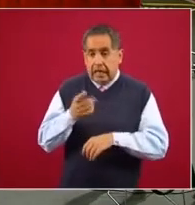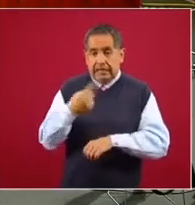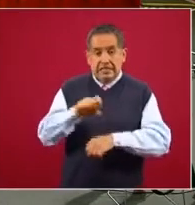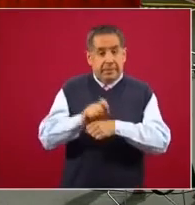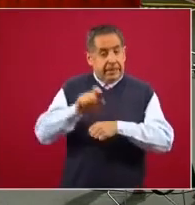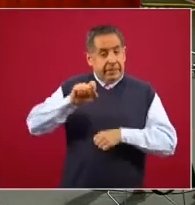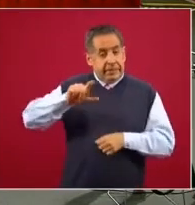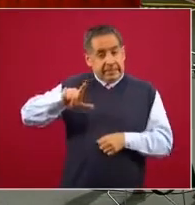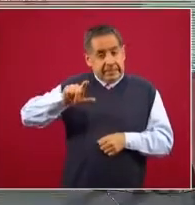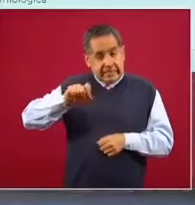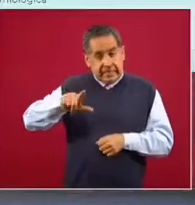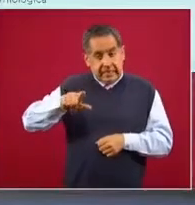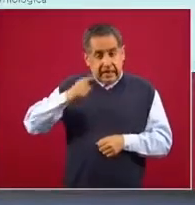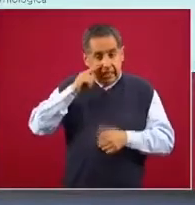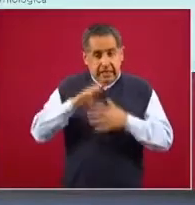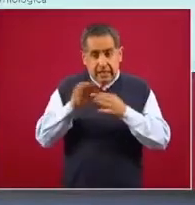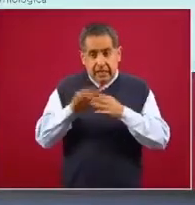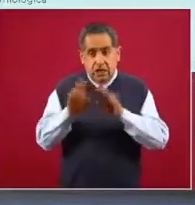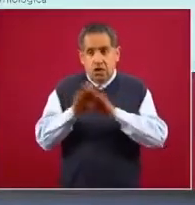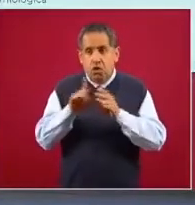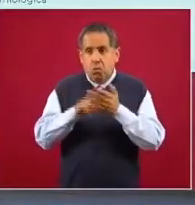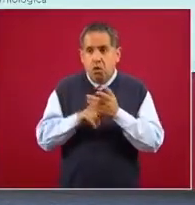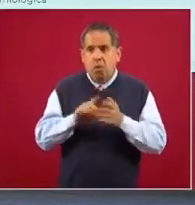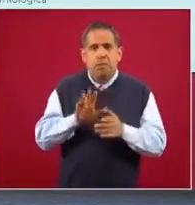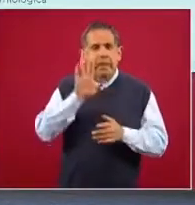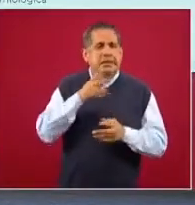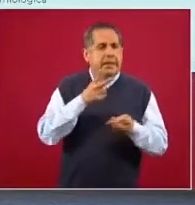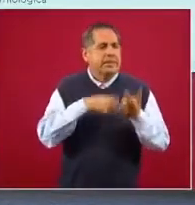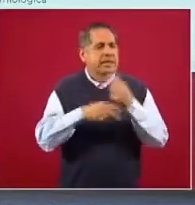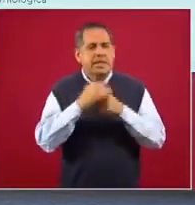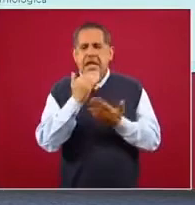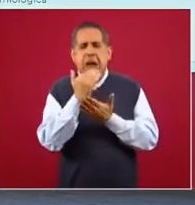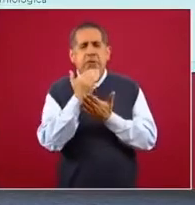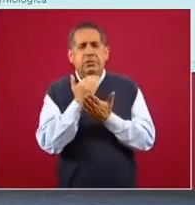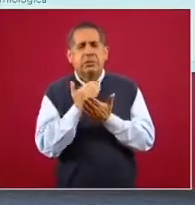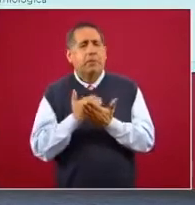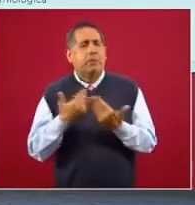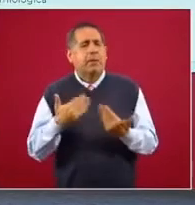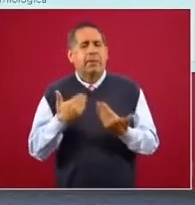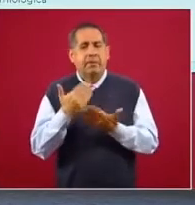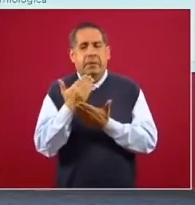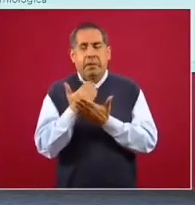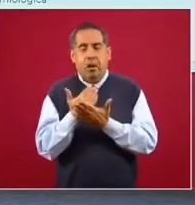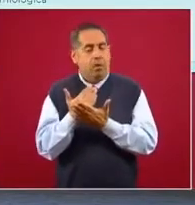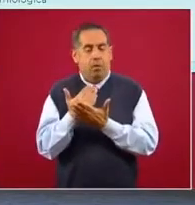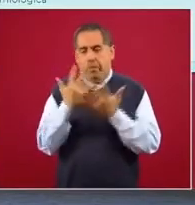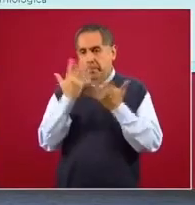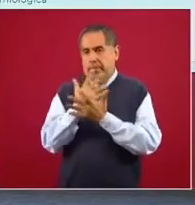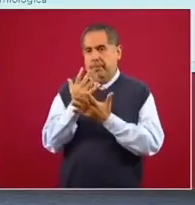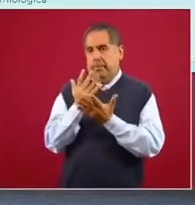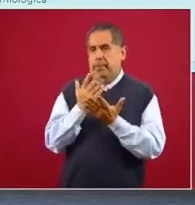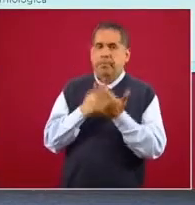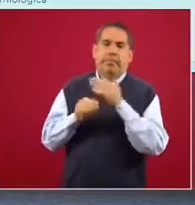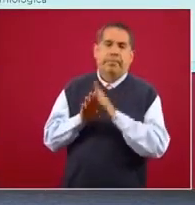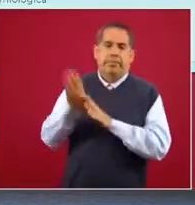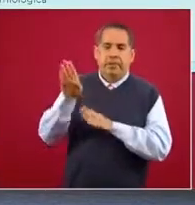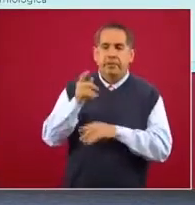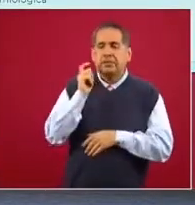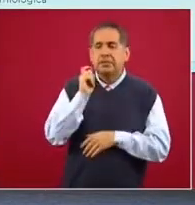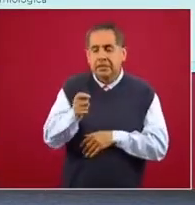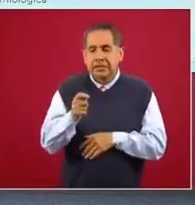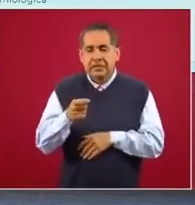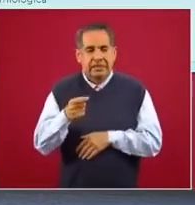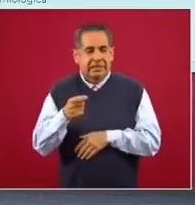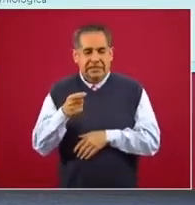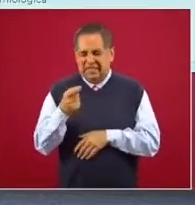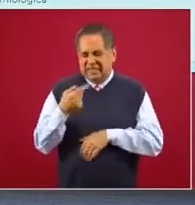semana 27, hablábamos precisamente de como que una tendencia en la que disminuía la transmisión, pero este incremento que se da